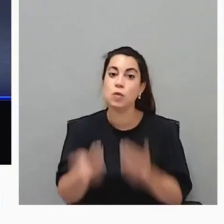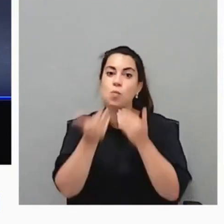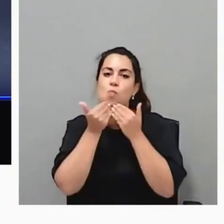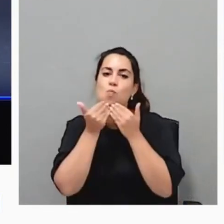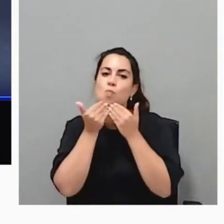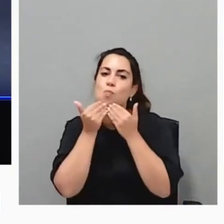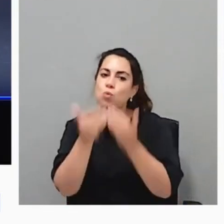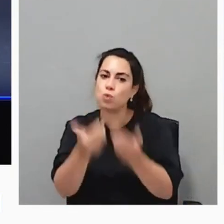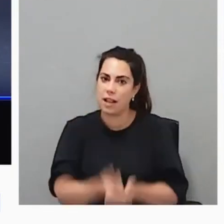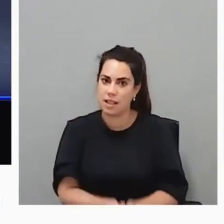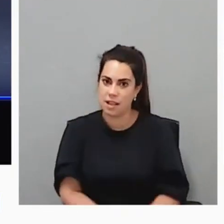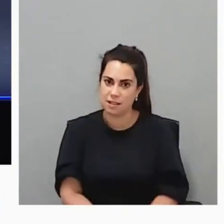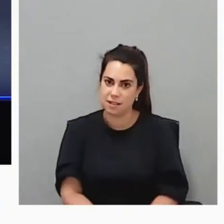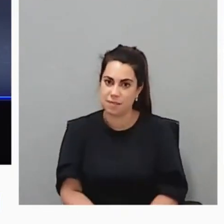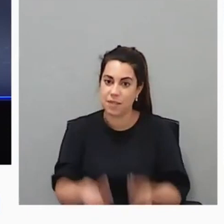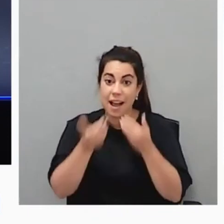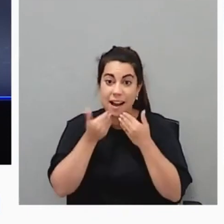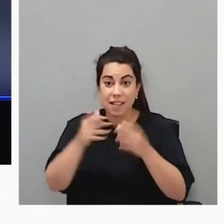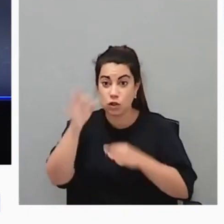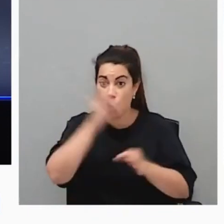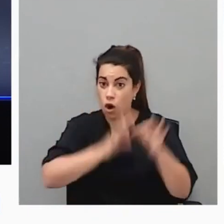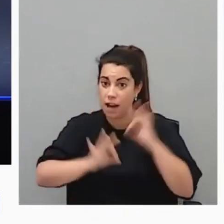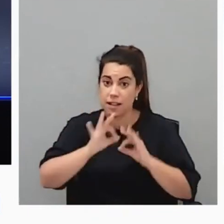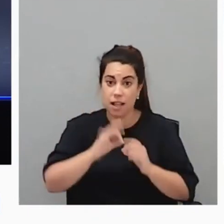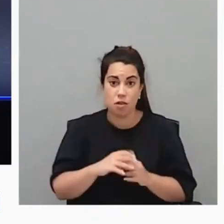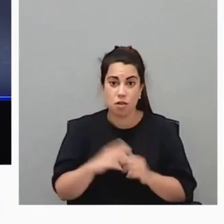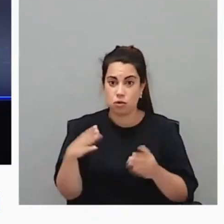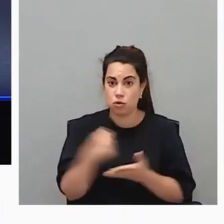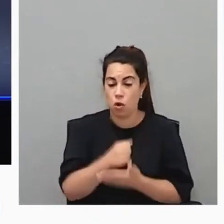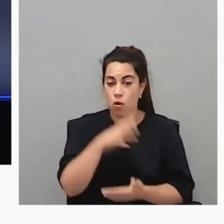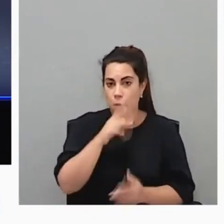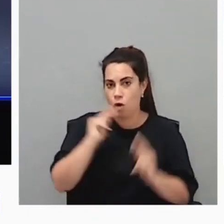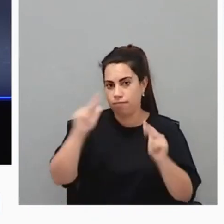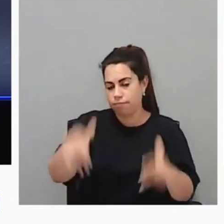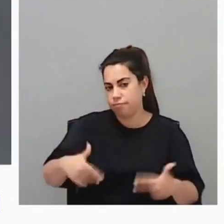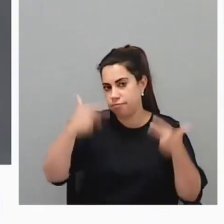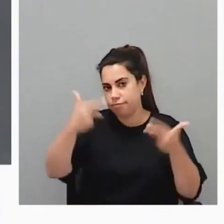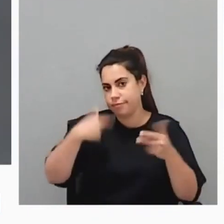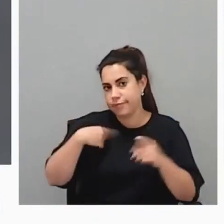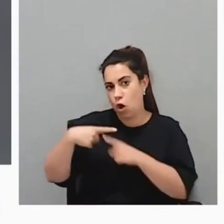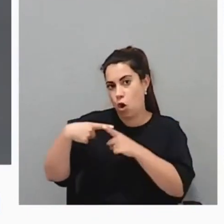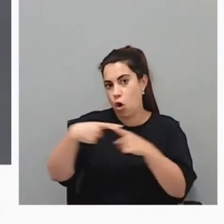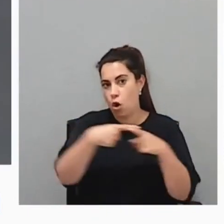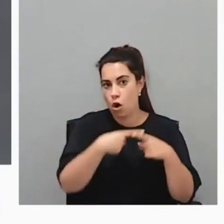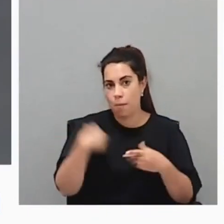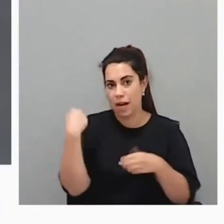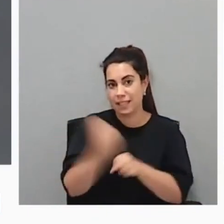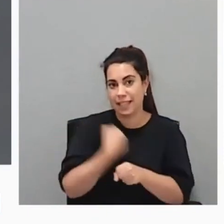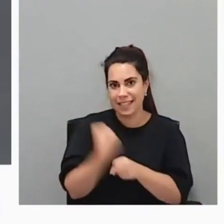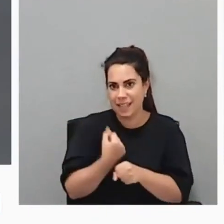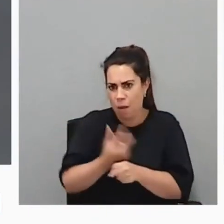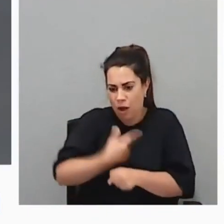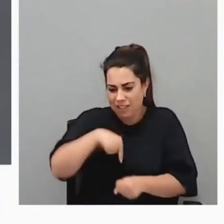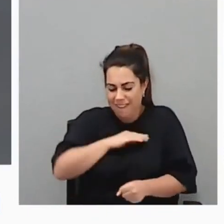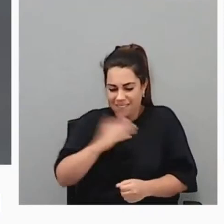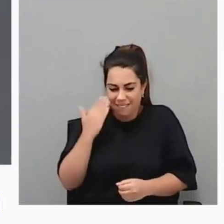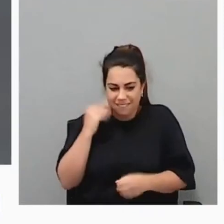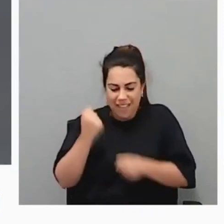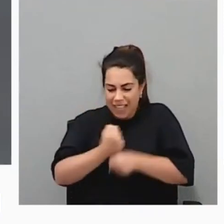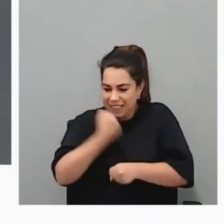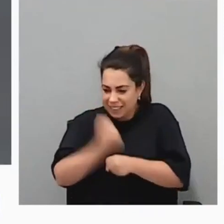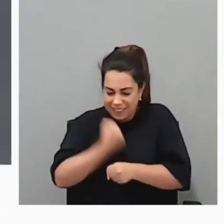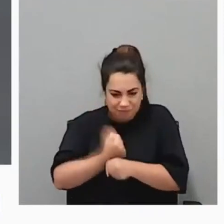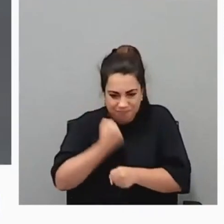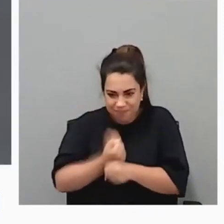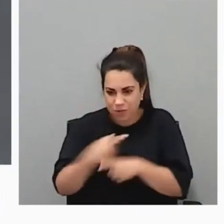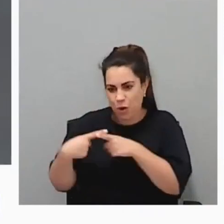Gracias a toda la organización por permitirnos compartir el trabajo que con tanto cariño estamos haciendo